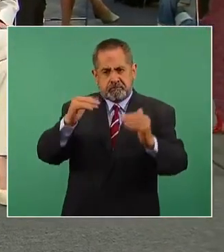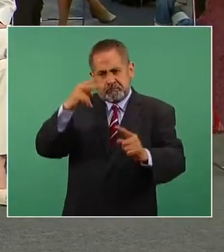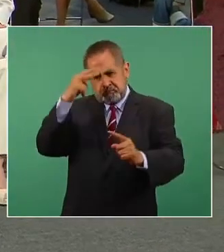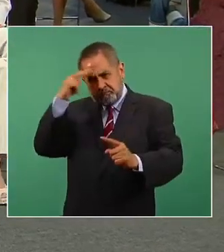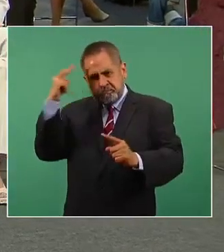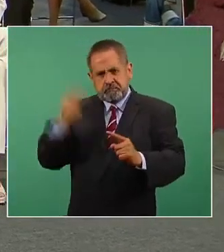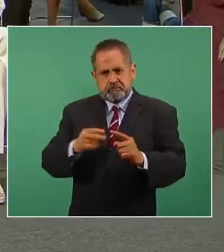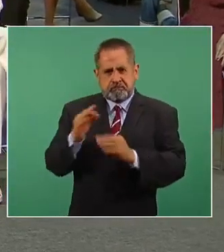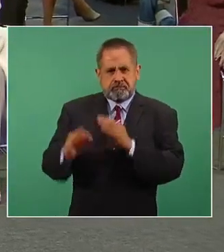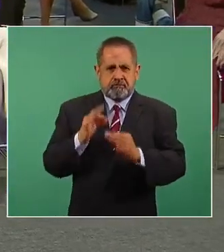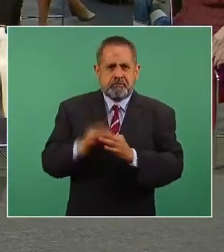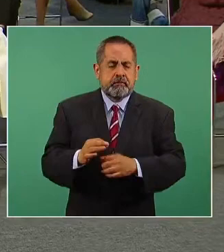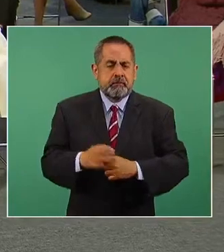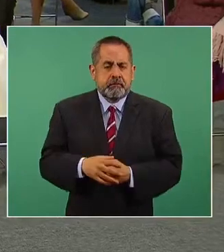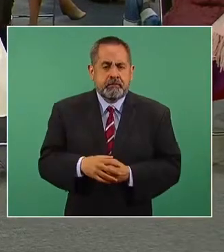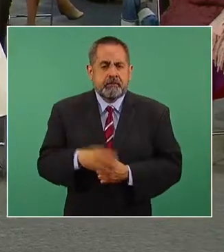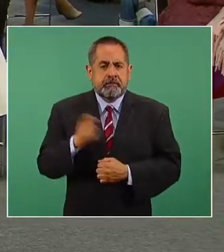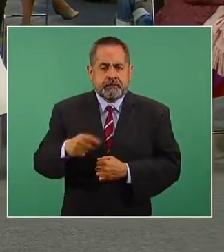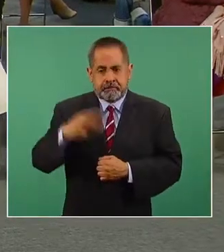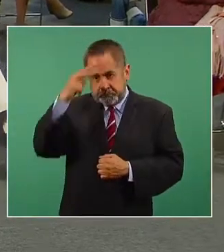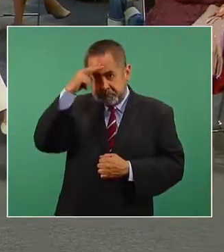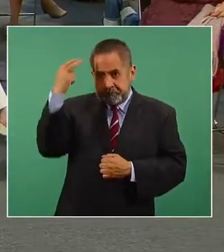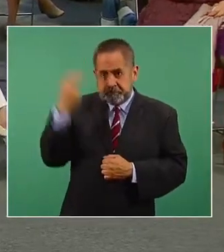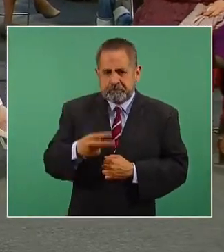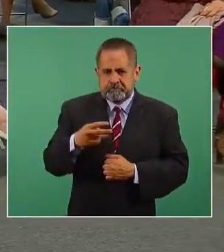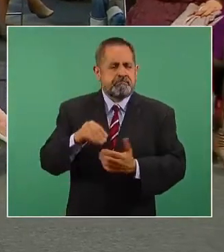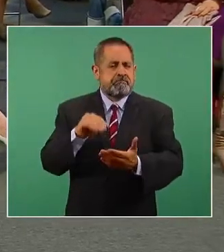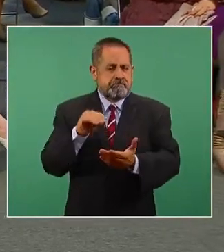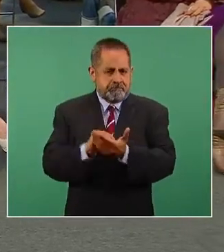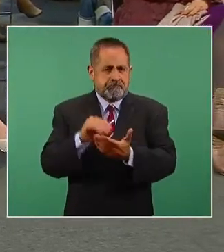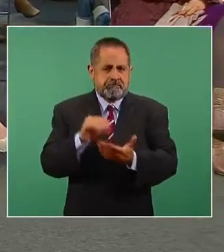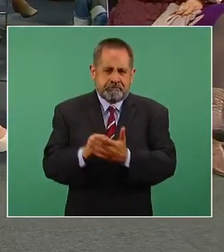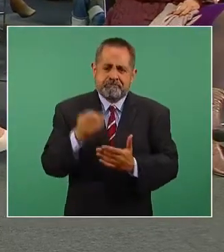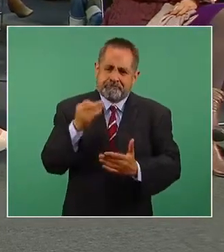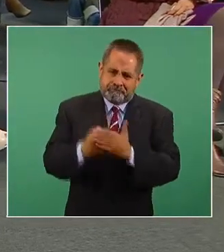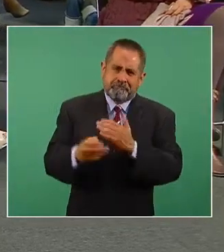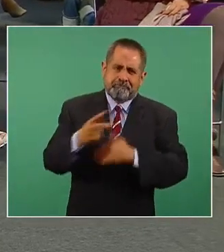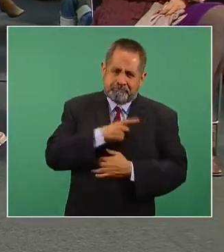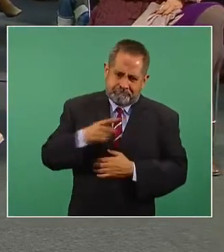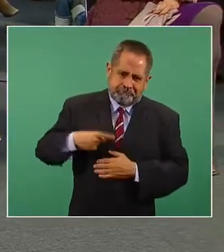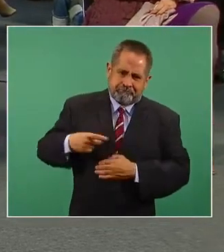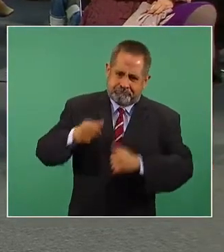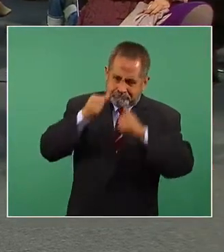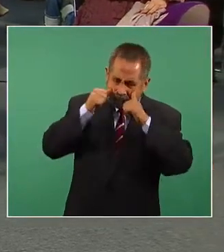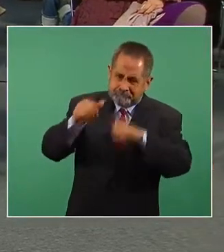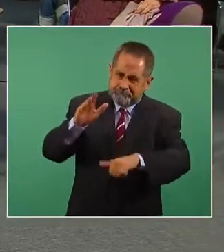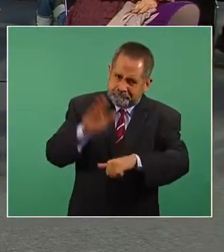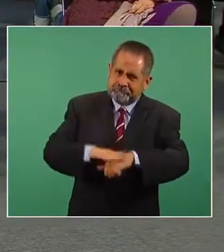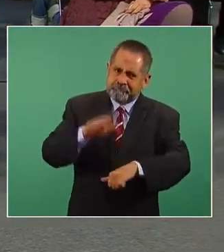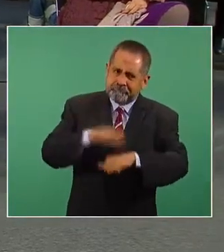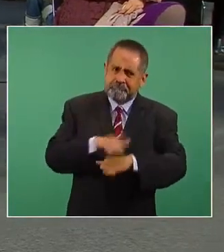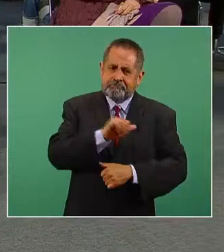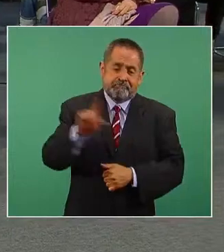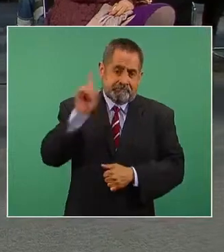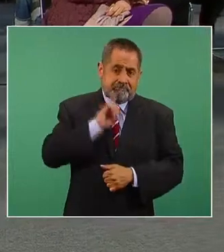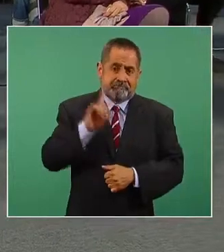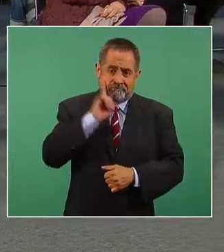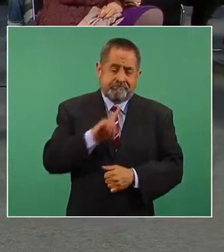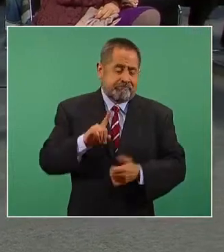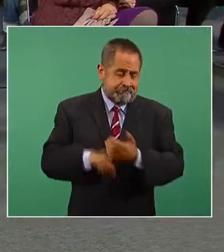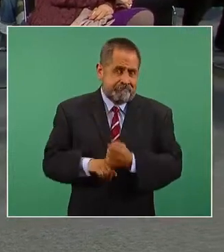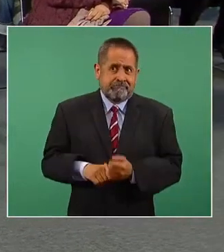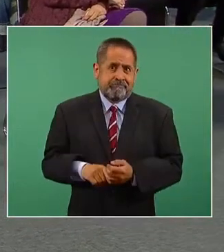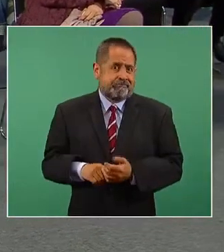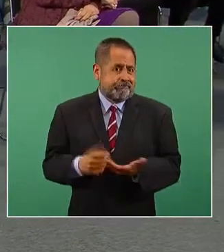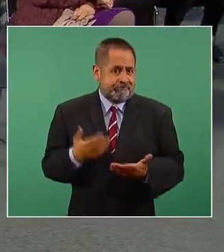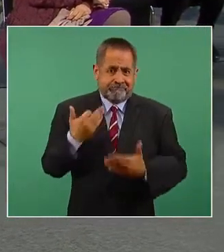país. México sigue teniendo una deuda histórica con las mujeres. El trabajo de todas